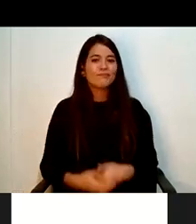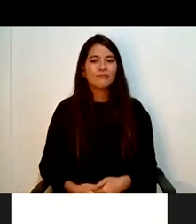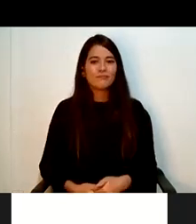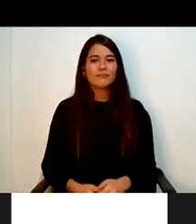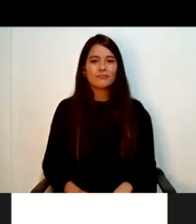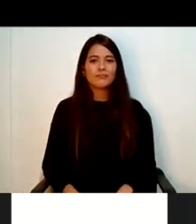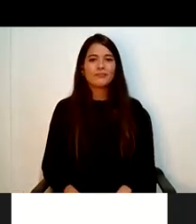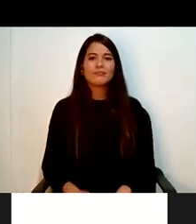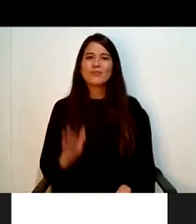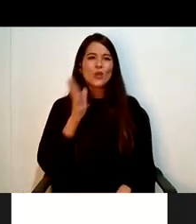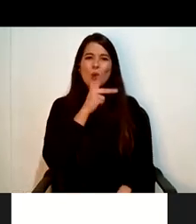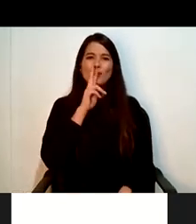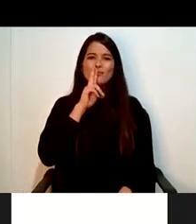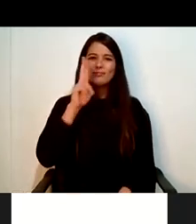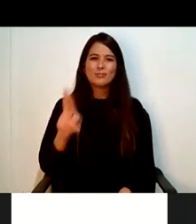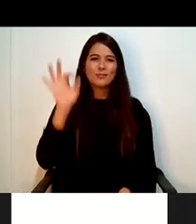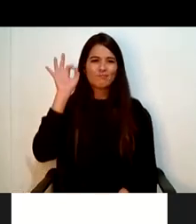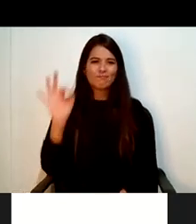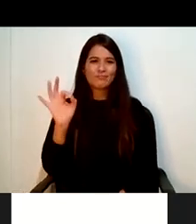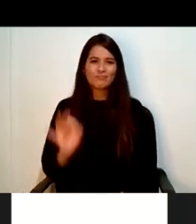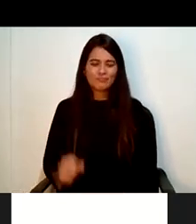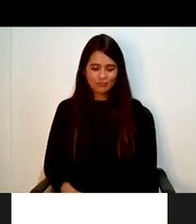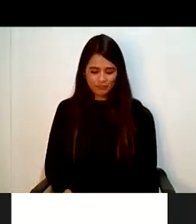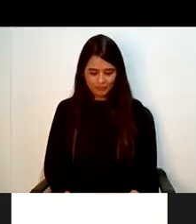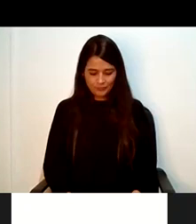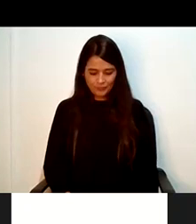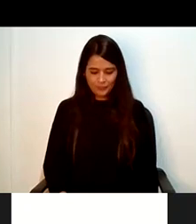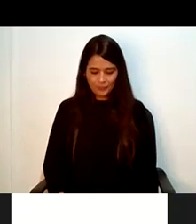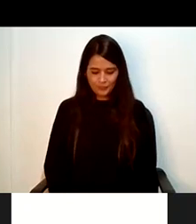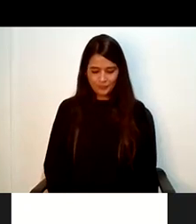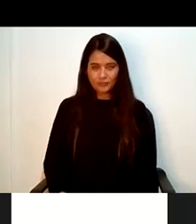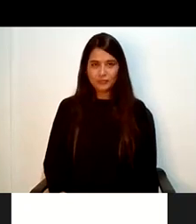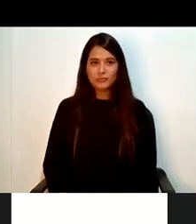Así que no te puedo responder mucho, aportar en esa pregunta.